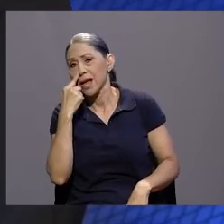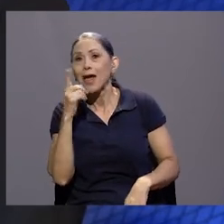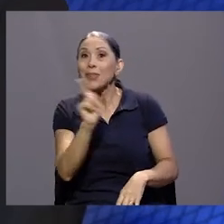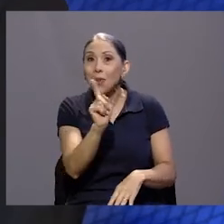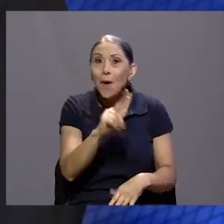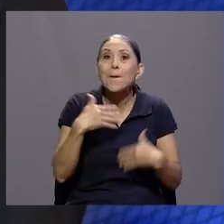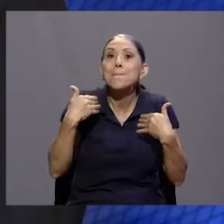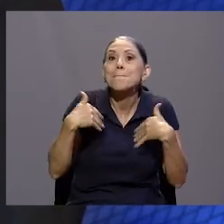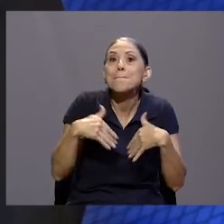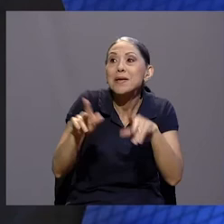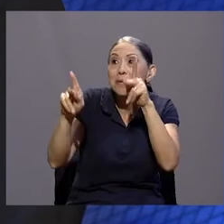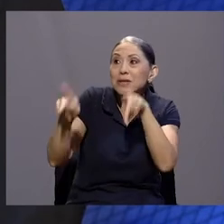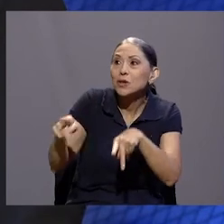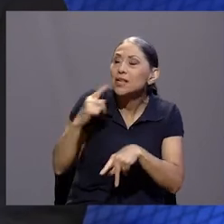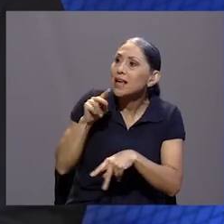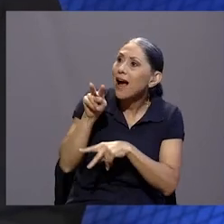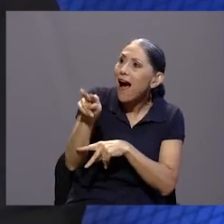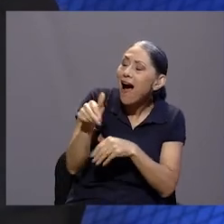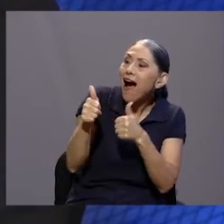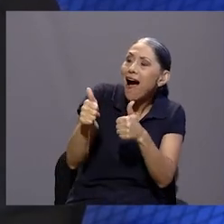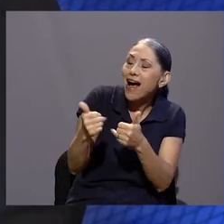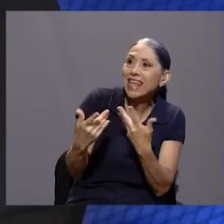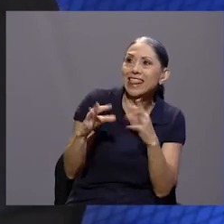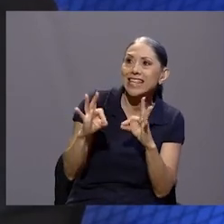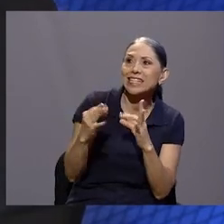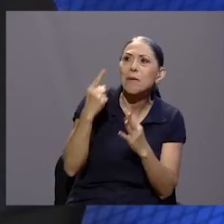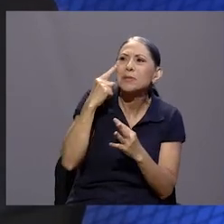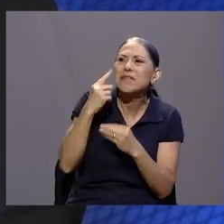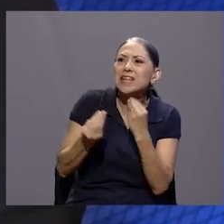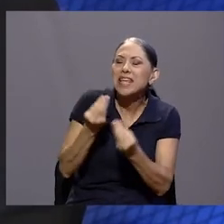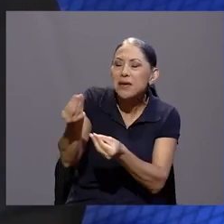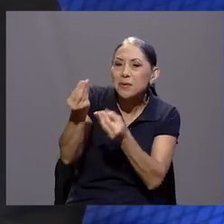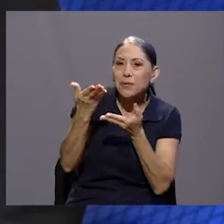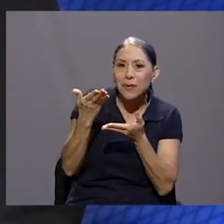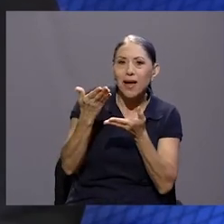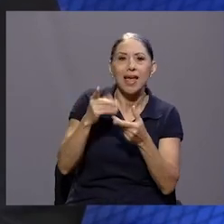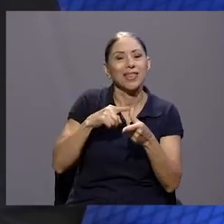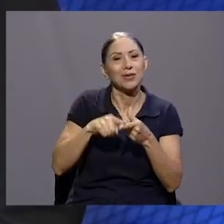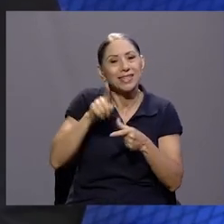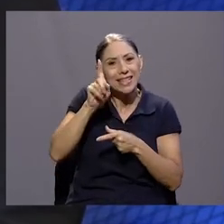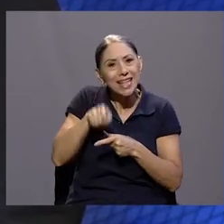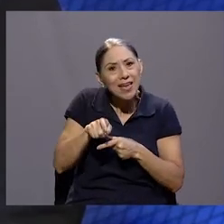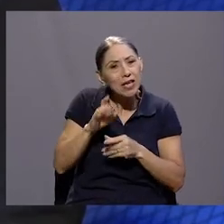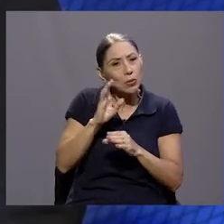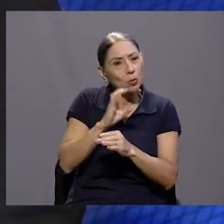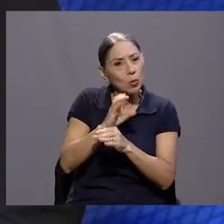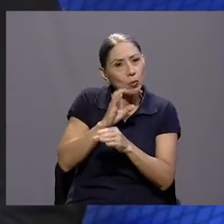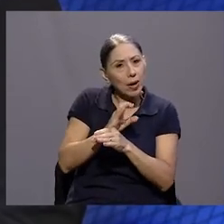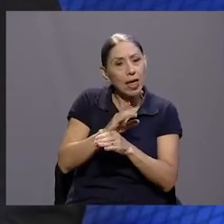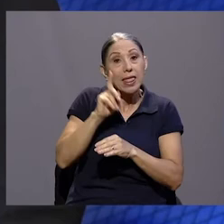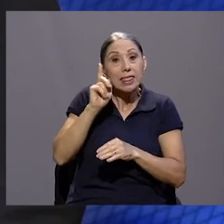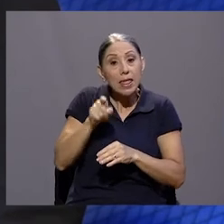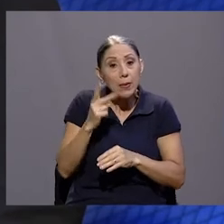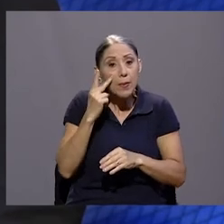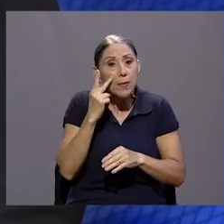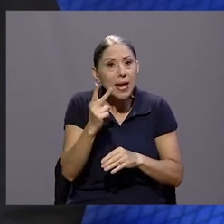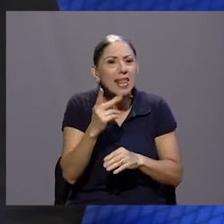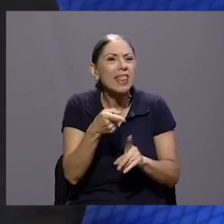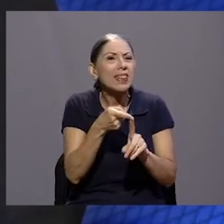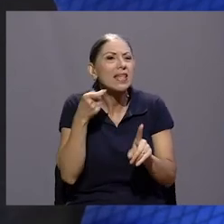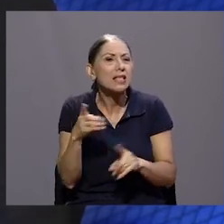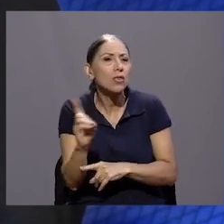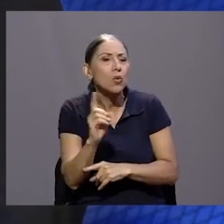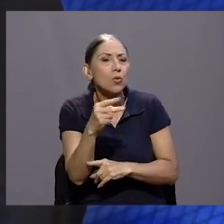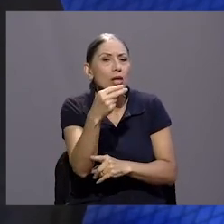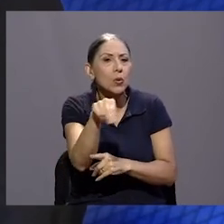cambiar de casete diríamos entonces también dosifique hemos identificamos fuentes hay fuentes que uno tiene muy claro que no funcionan porque lo